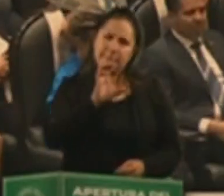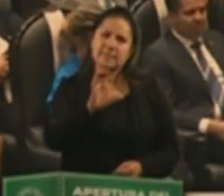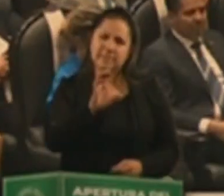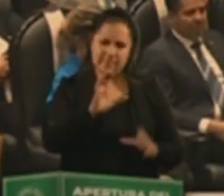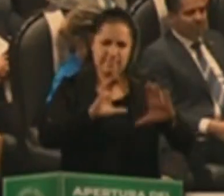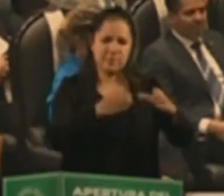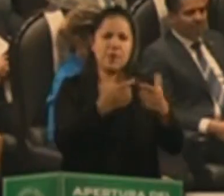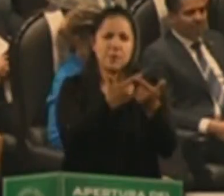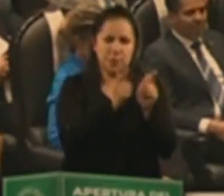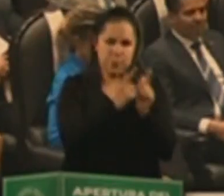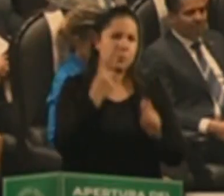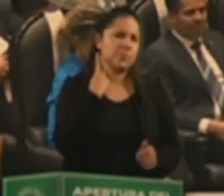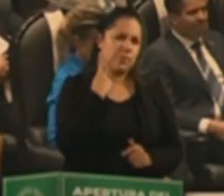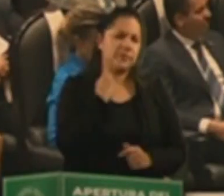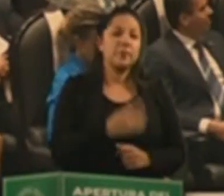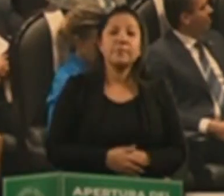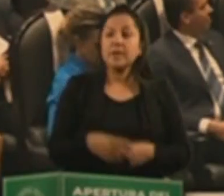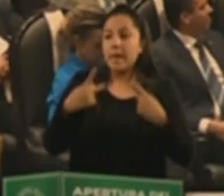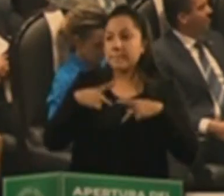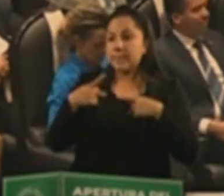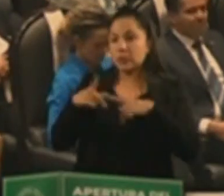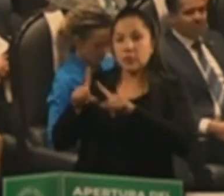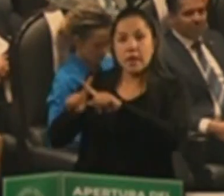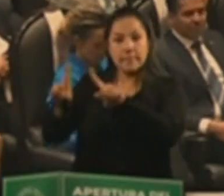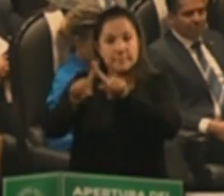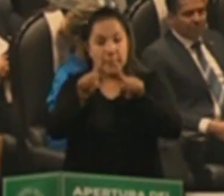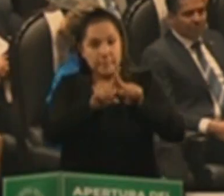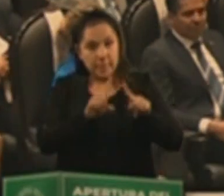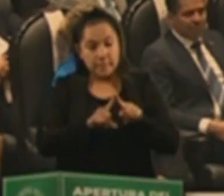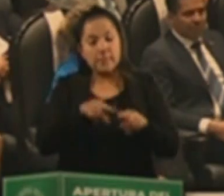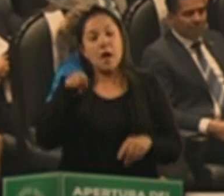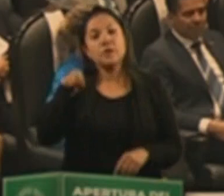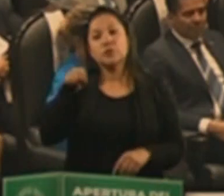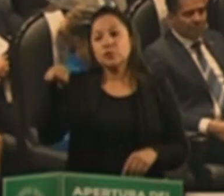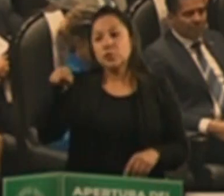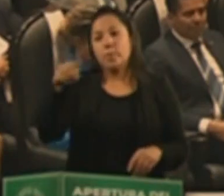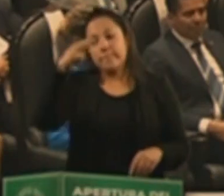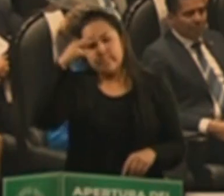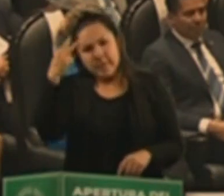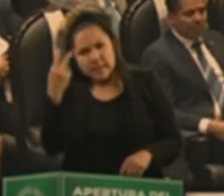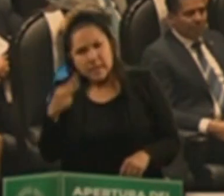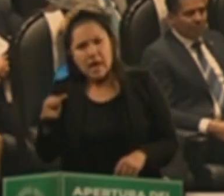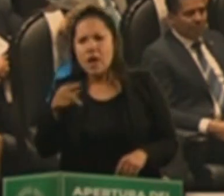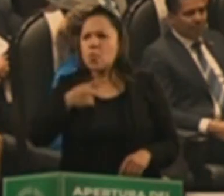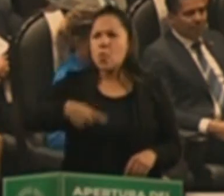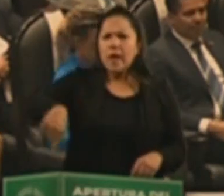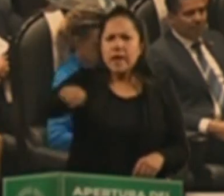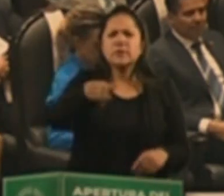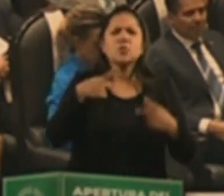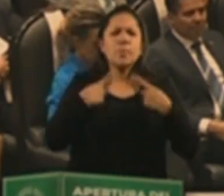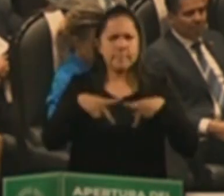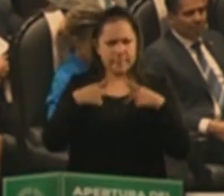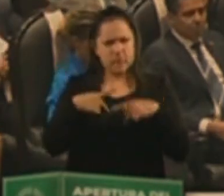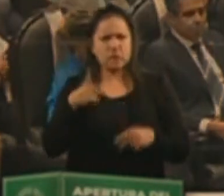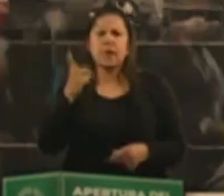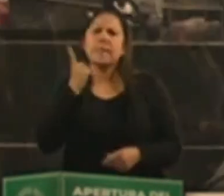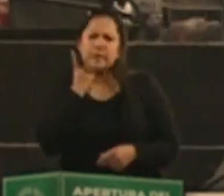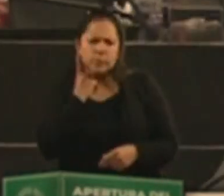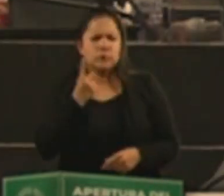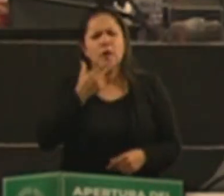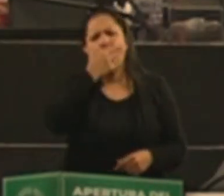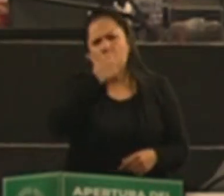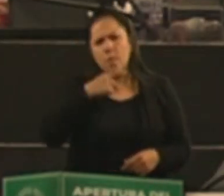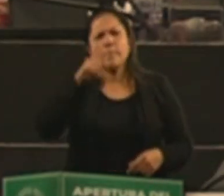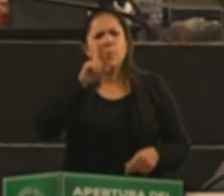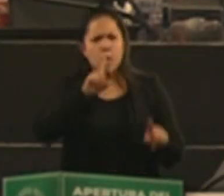respaldamos profundamente a través de nuestras bancadas a lo largo del país, honorable a través de nuestras diputadas y diputados, oradora, que se encuentran aquí.